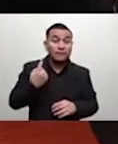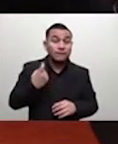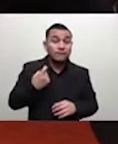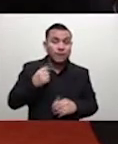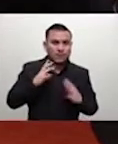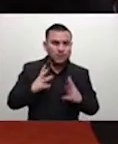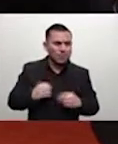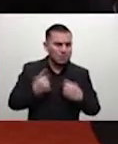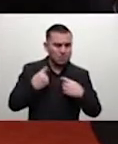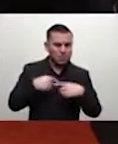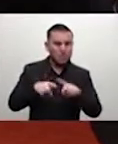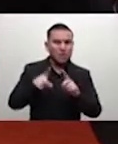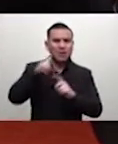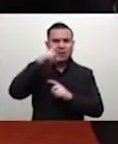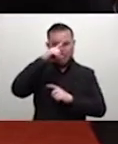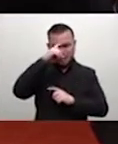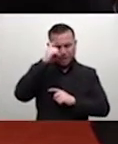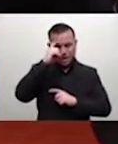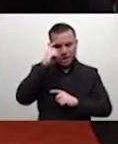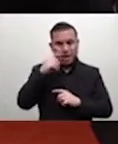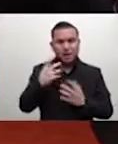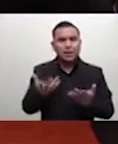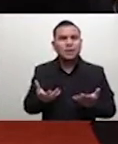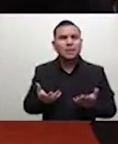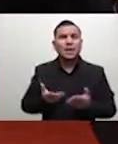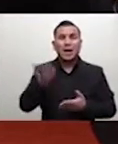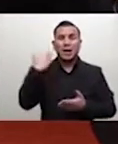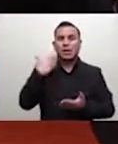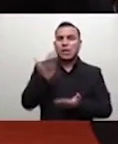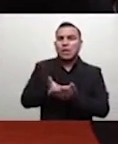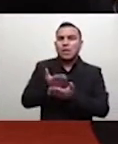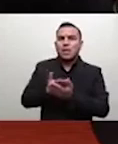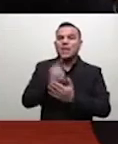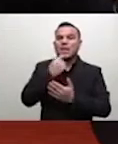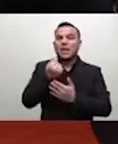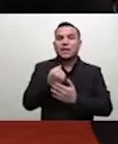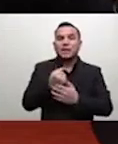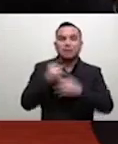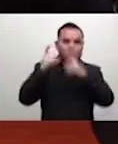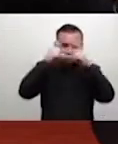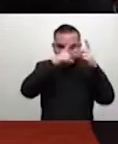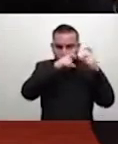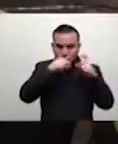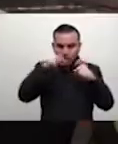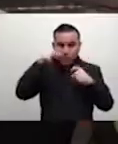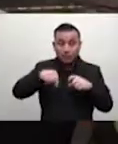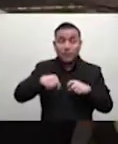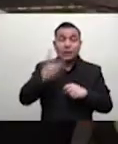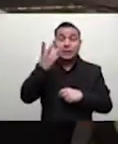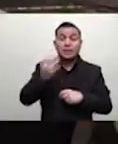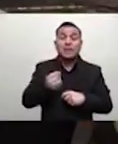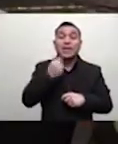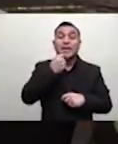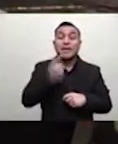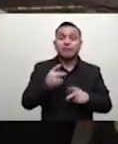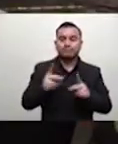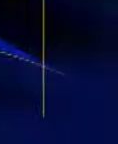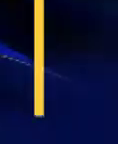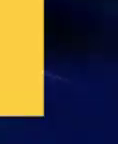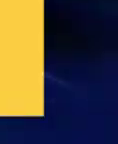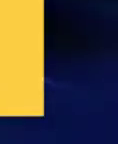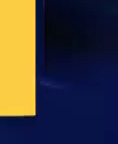de este gabinete o de este gobierno como lo planteaba un periódico de mayor circulación este día en el país